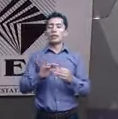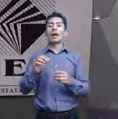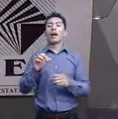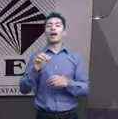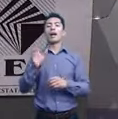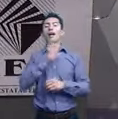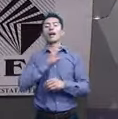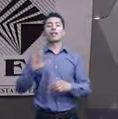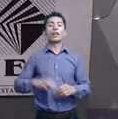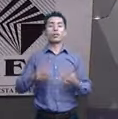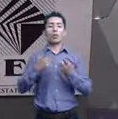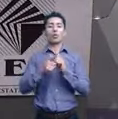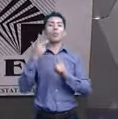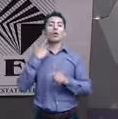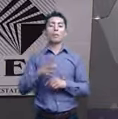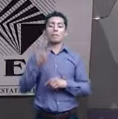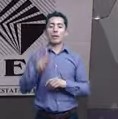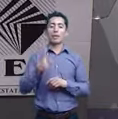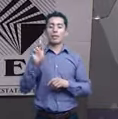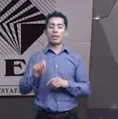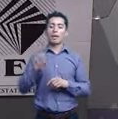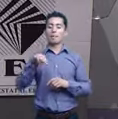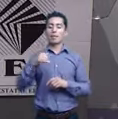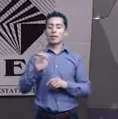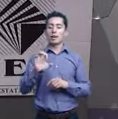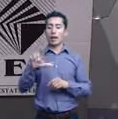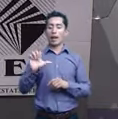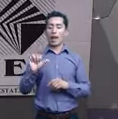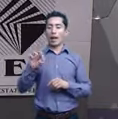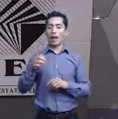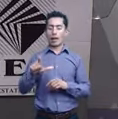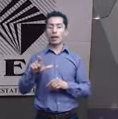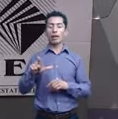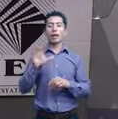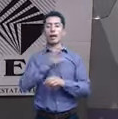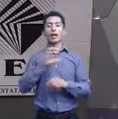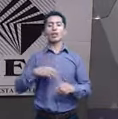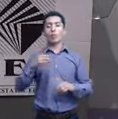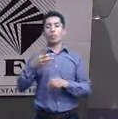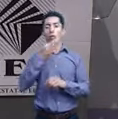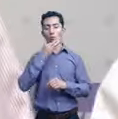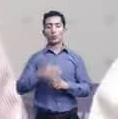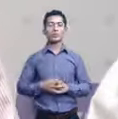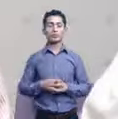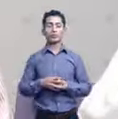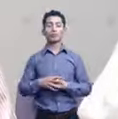al candidato del Partido del Trabajo, Miguel Ángel Peña Flores. Candidato, hasta por un minuto.